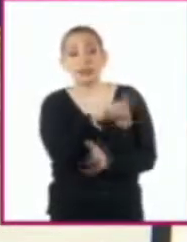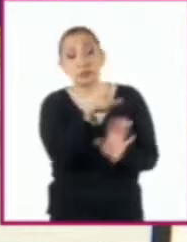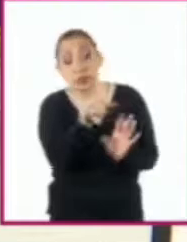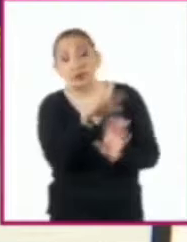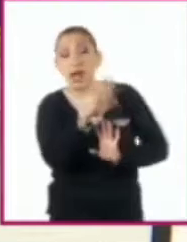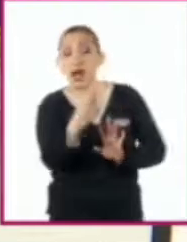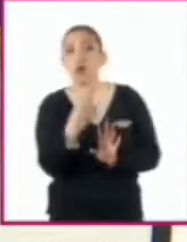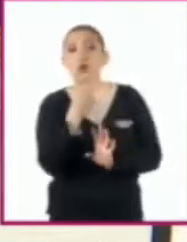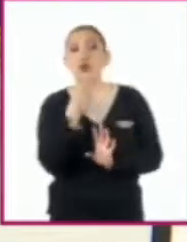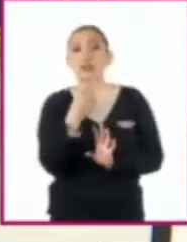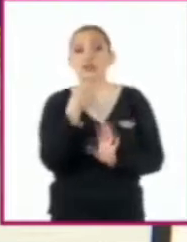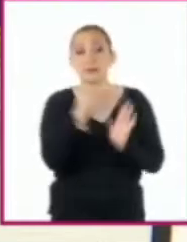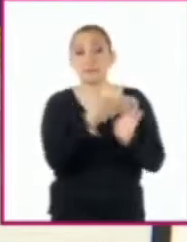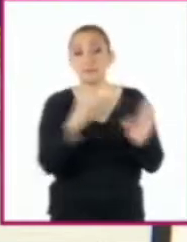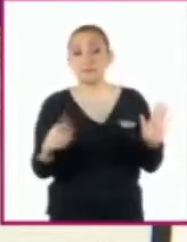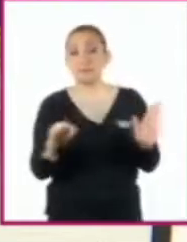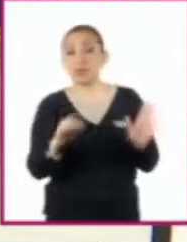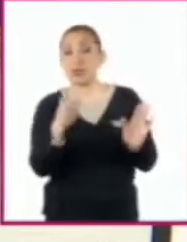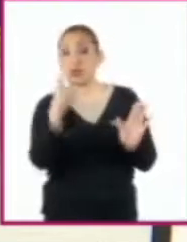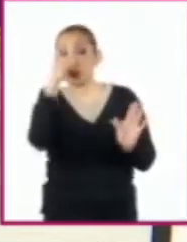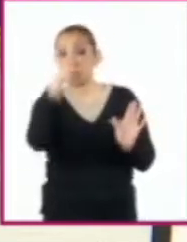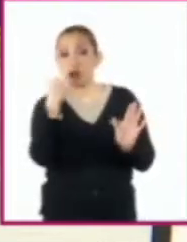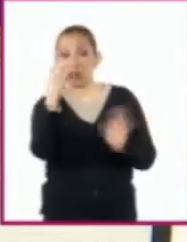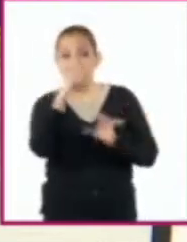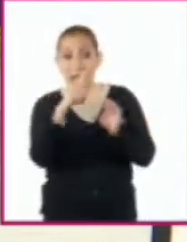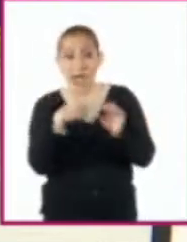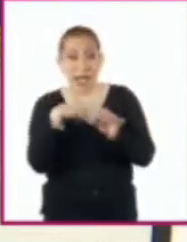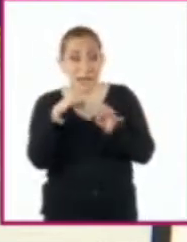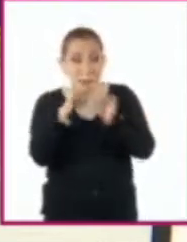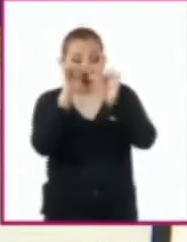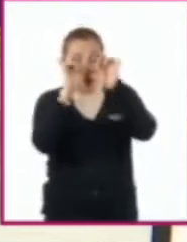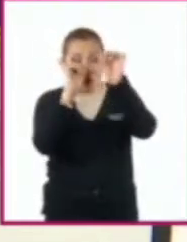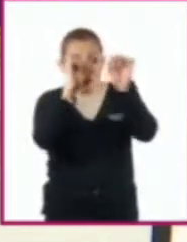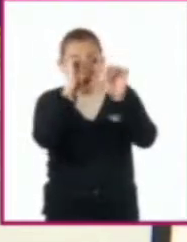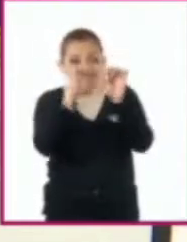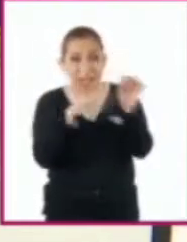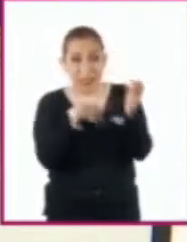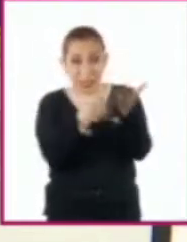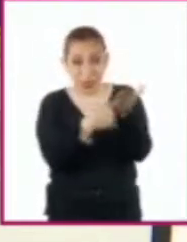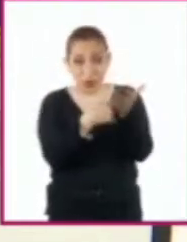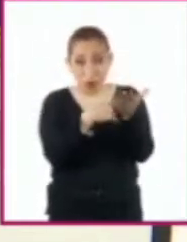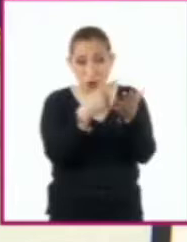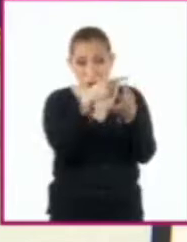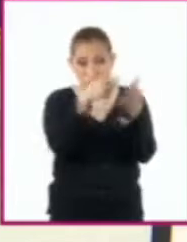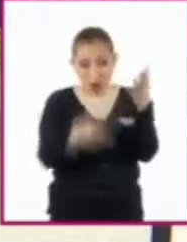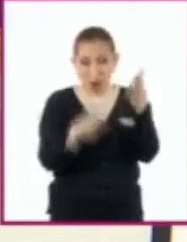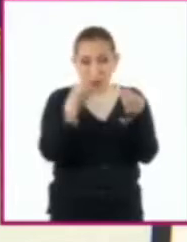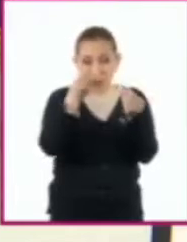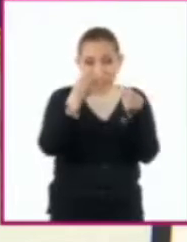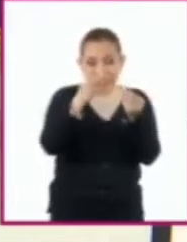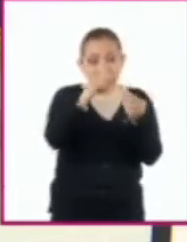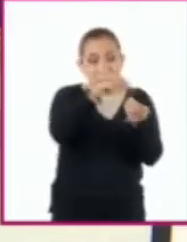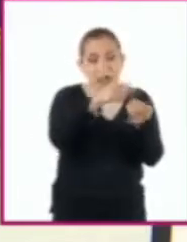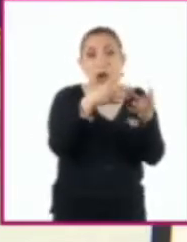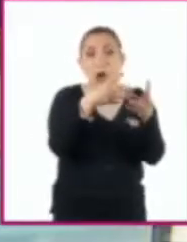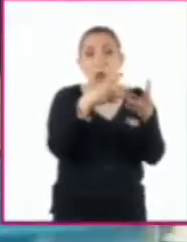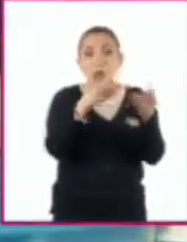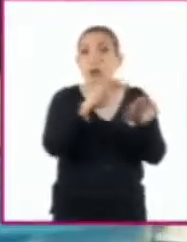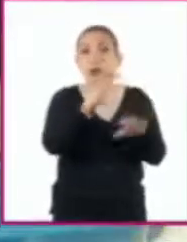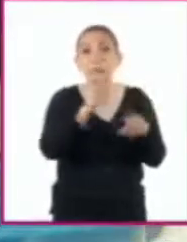utilizarla. Durante este tiempo, los microorganismos presentes en los componentes o en el recipiente quedarán